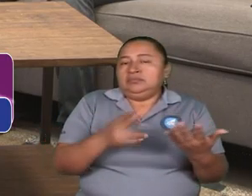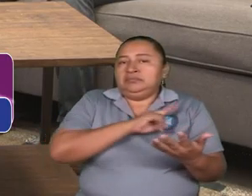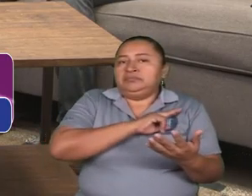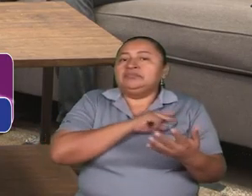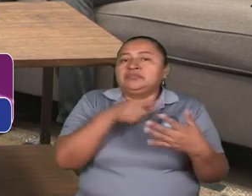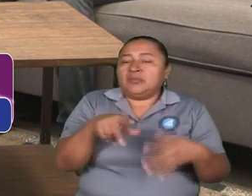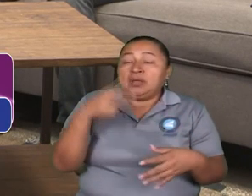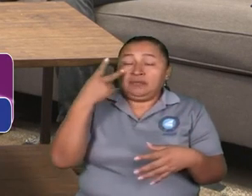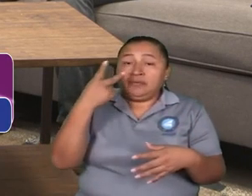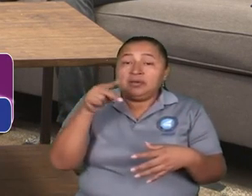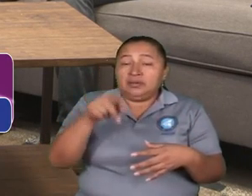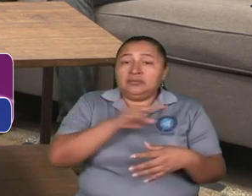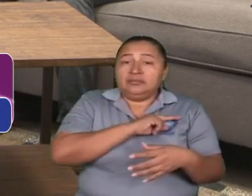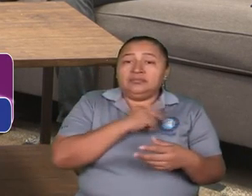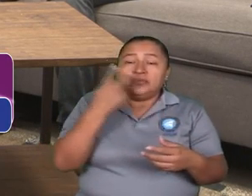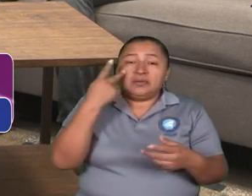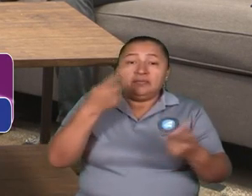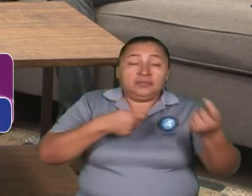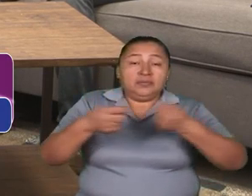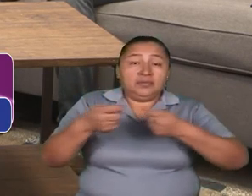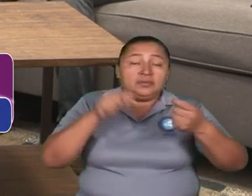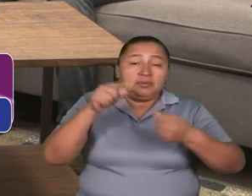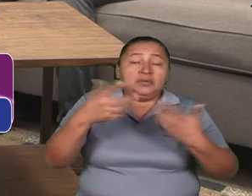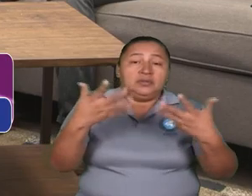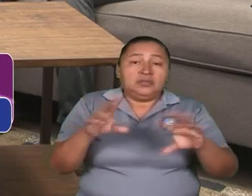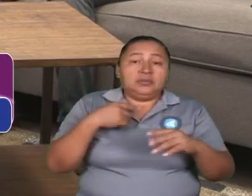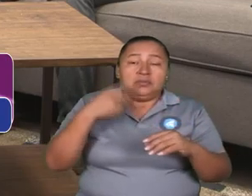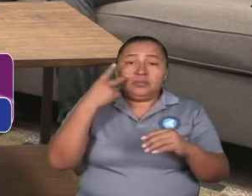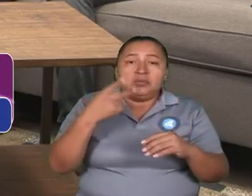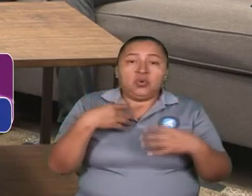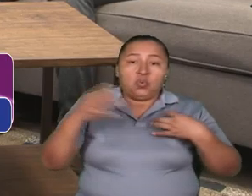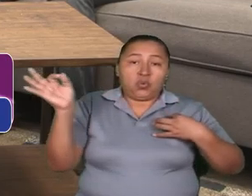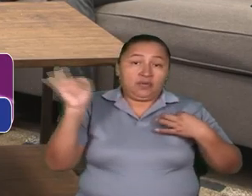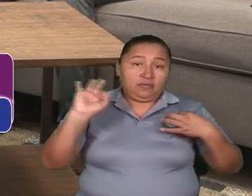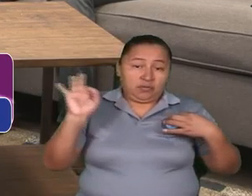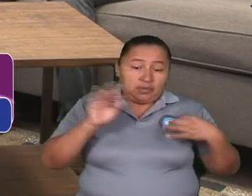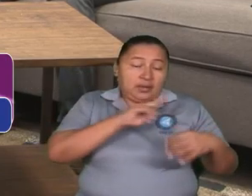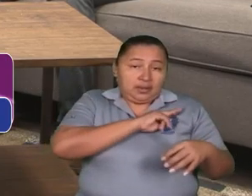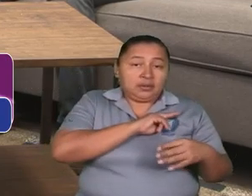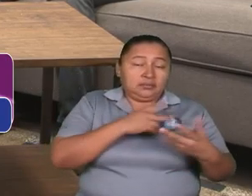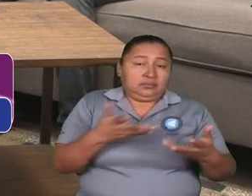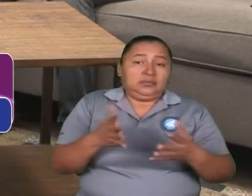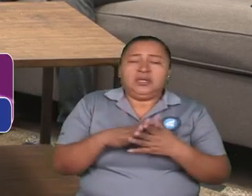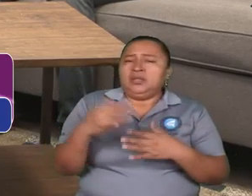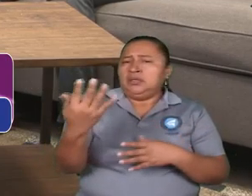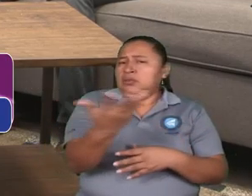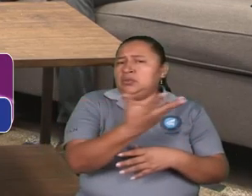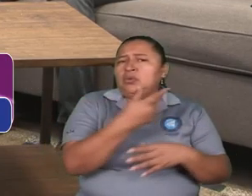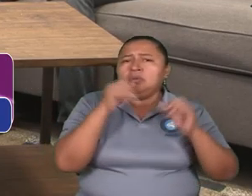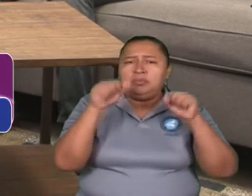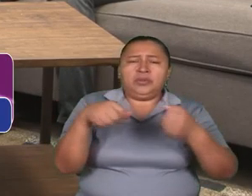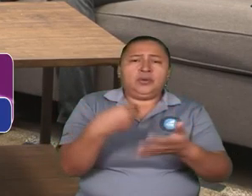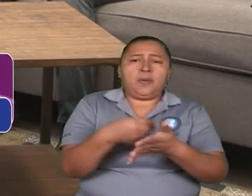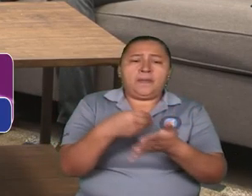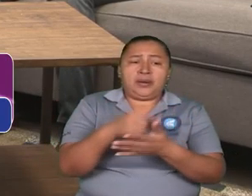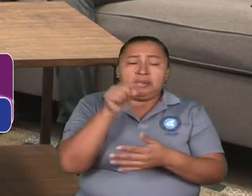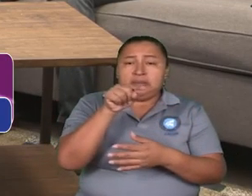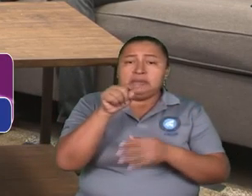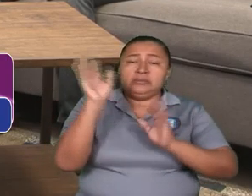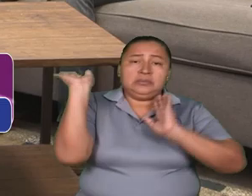todo, es un mercadito. Usted va allí, un mercadito que está accesible, tenemos desde